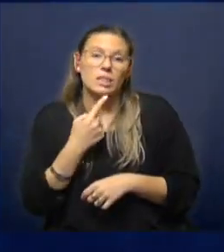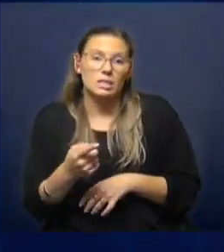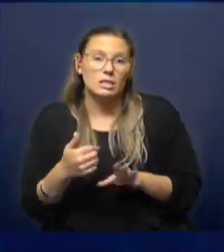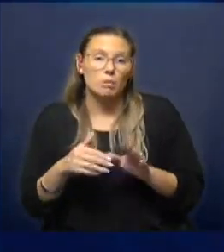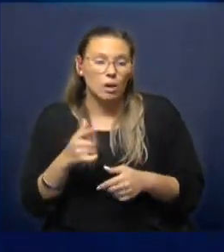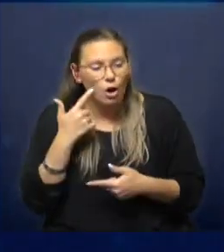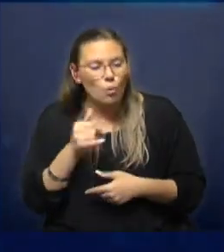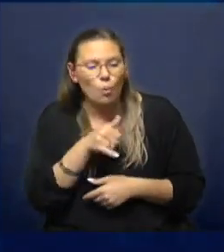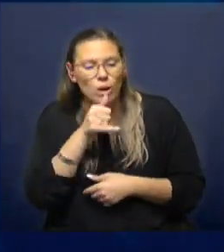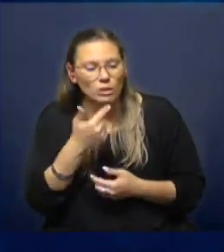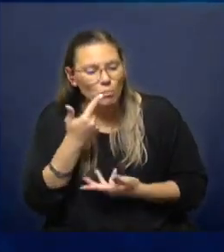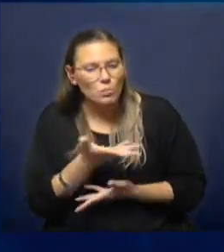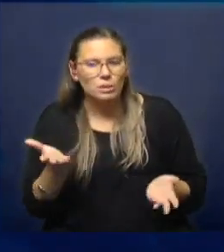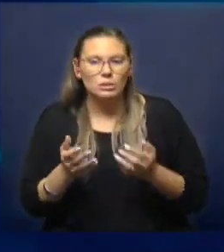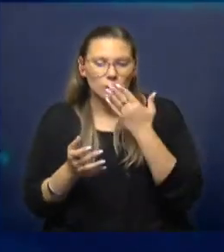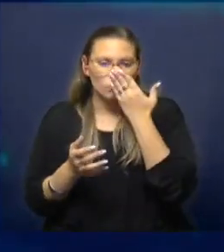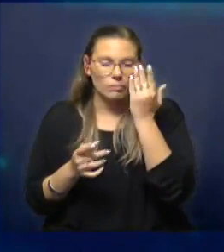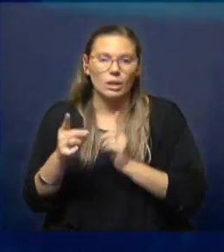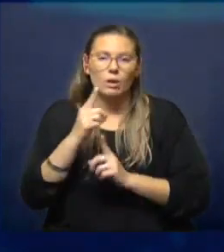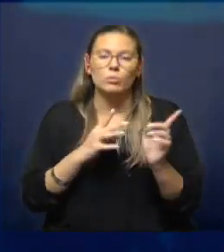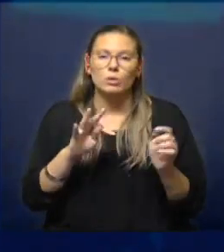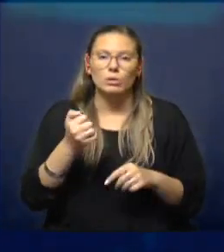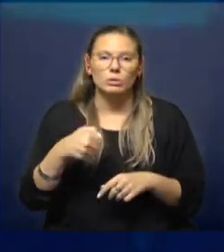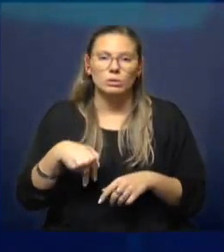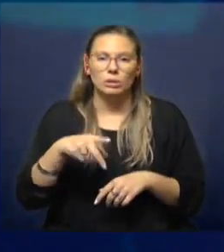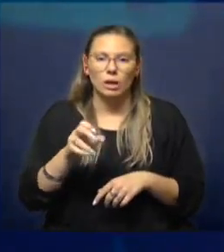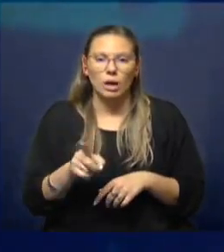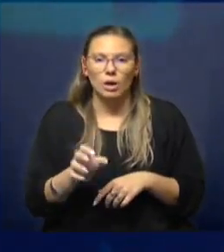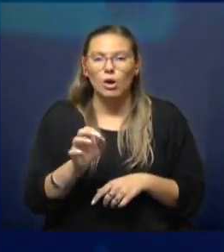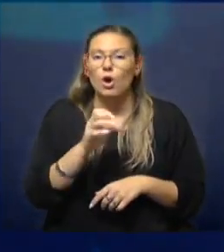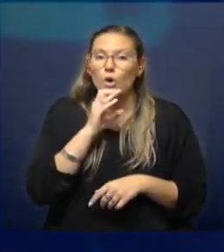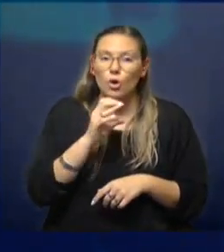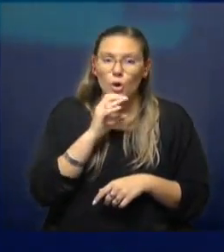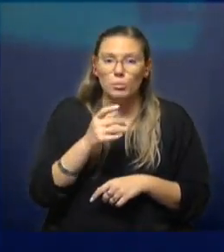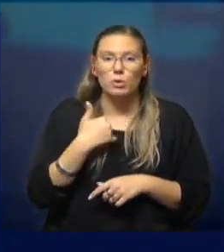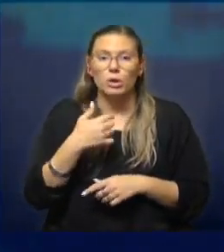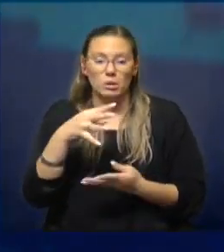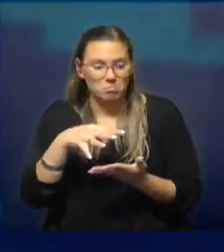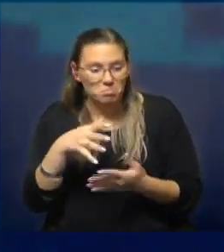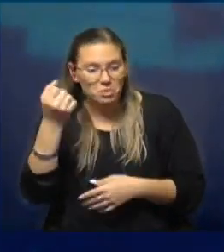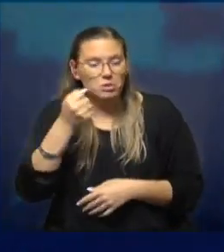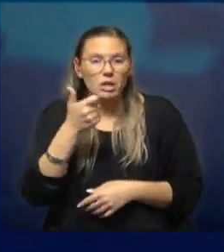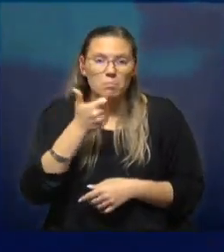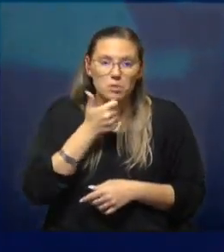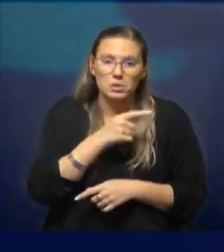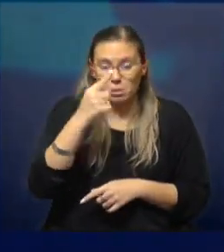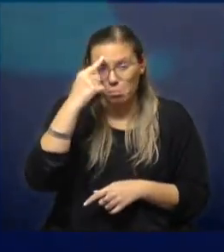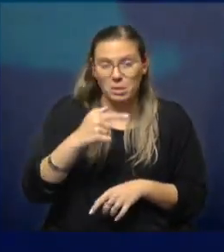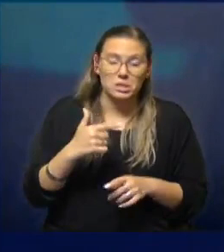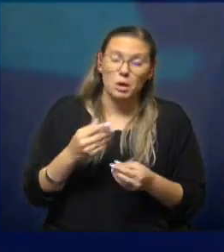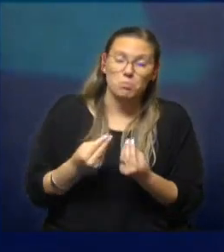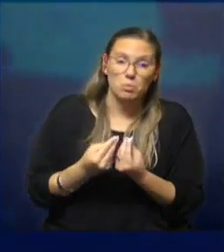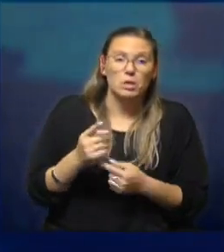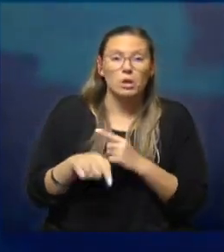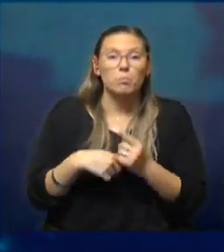uno. Empezamos con algunos tangos humorísticos que fuimos encontrando, que nos hacían reír, sin mucho prejuicio. Después seguimos con